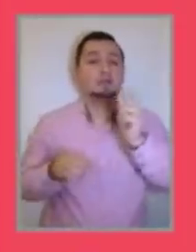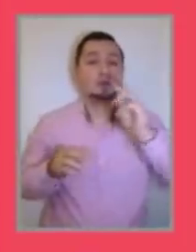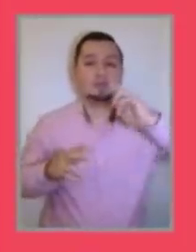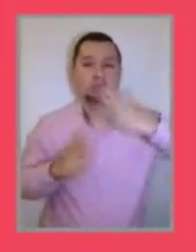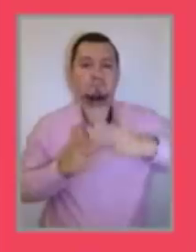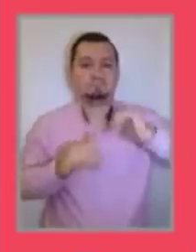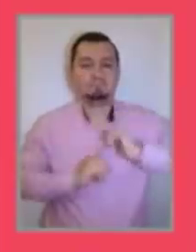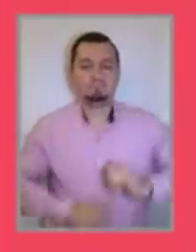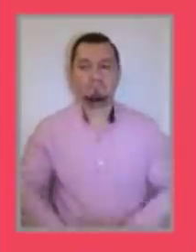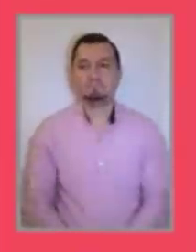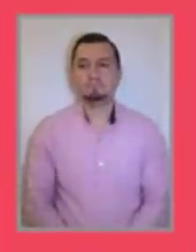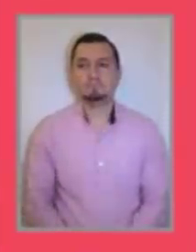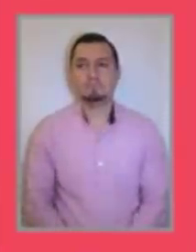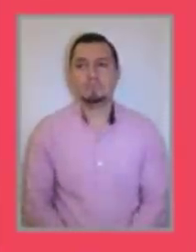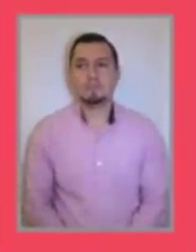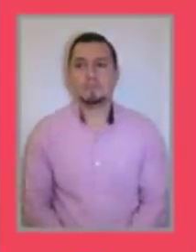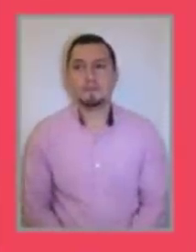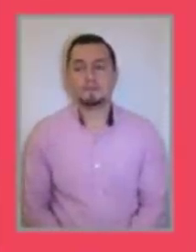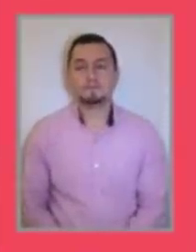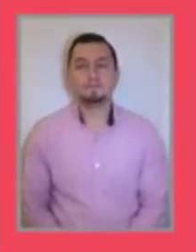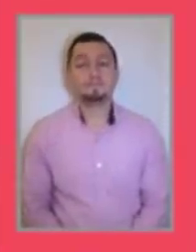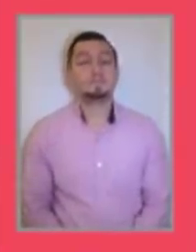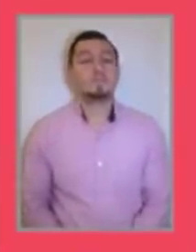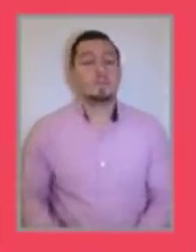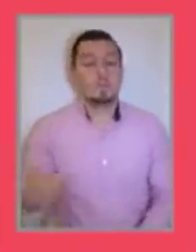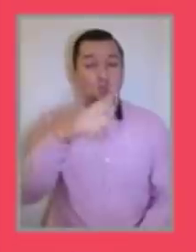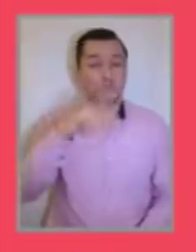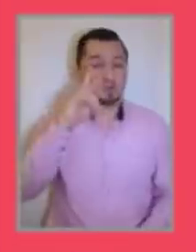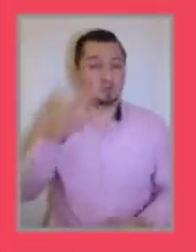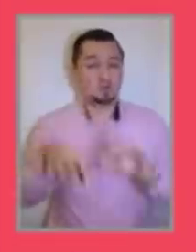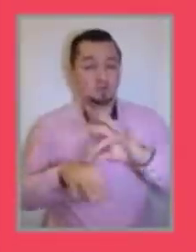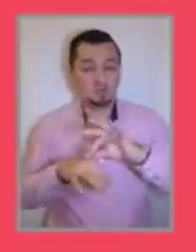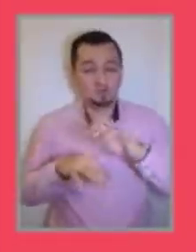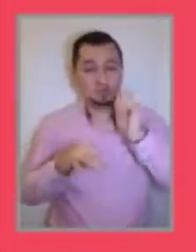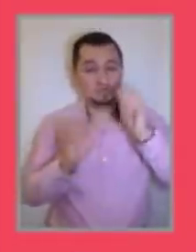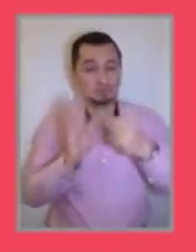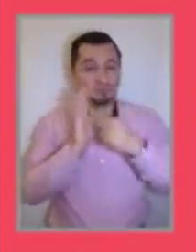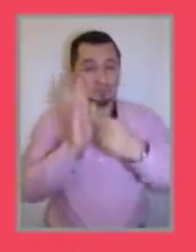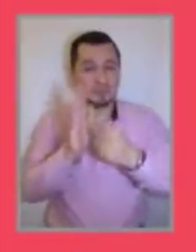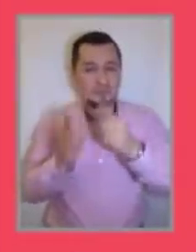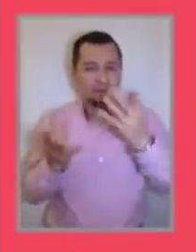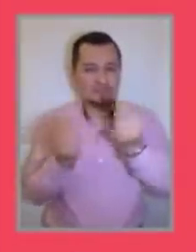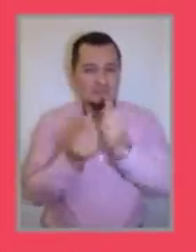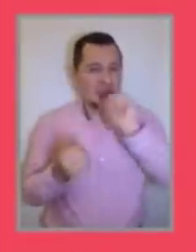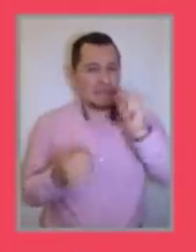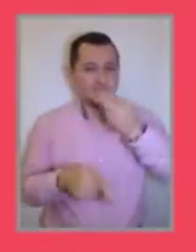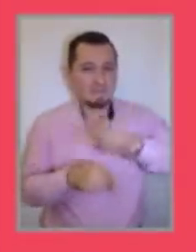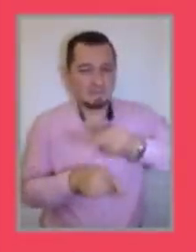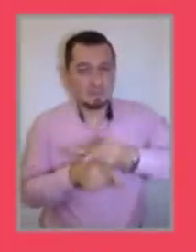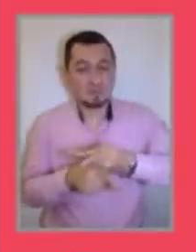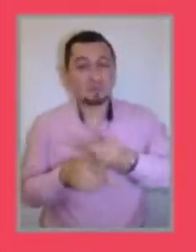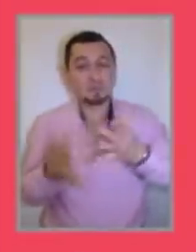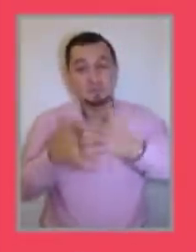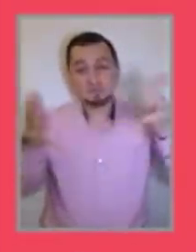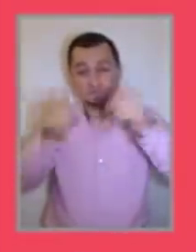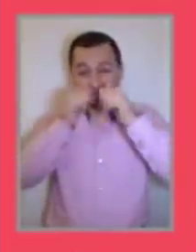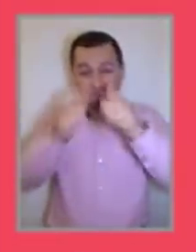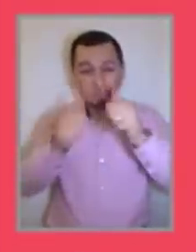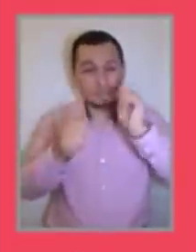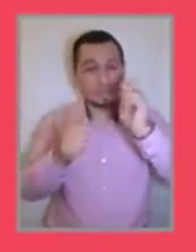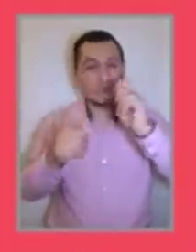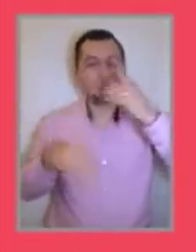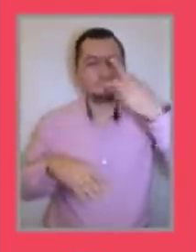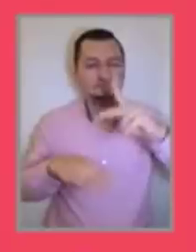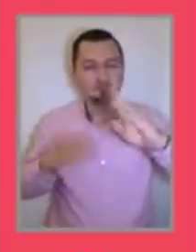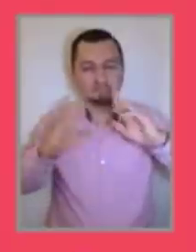responsabilidad. Como ustedes podrán observar por la presentación anterior, una gran cosa que ha pasado en la mesa de